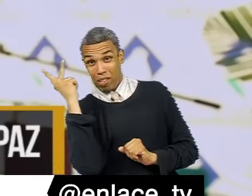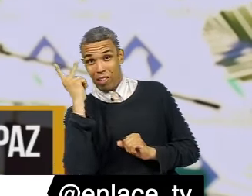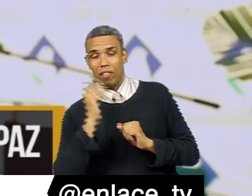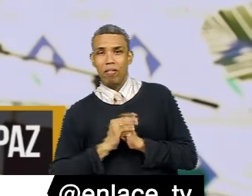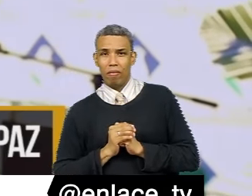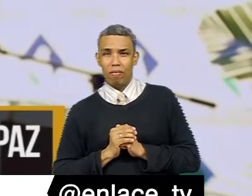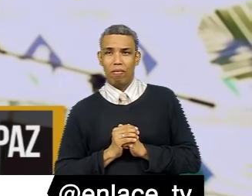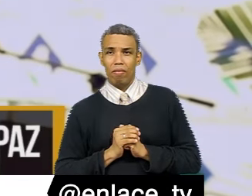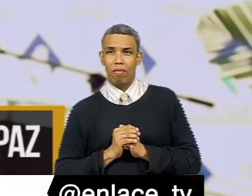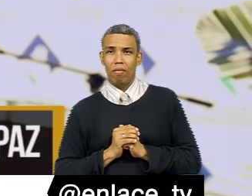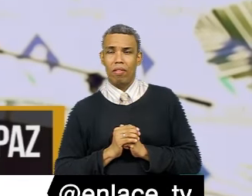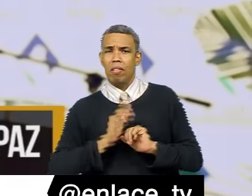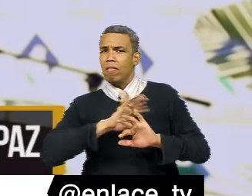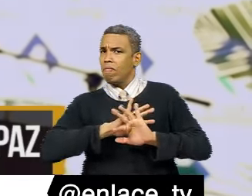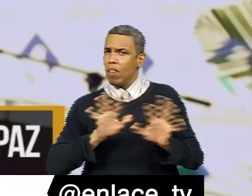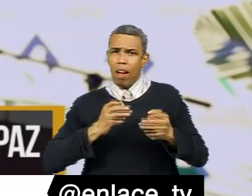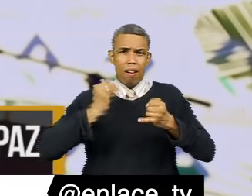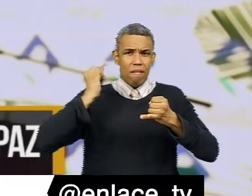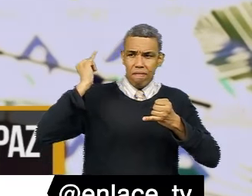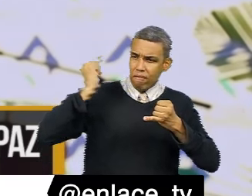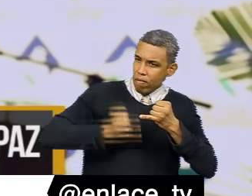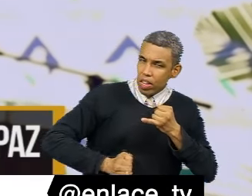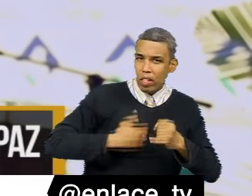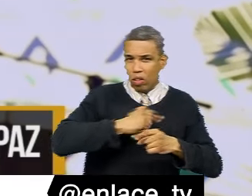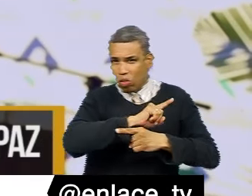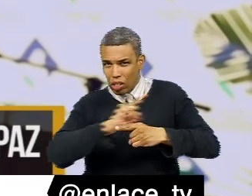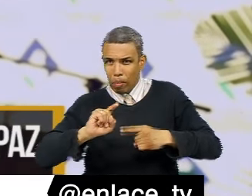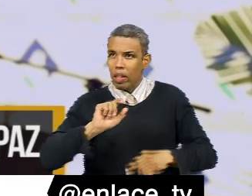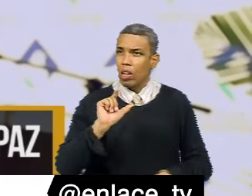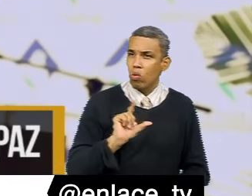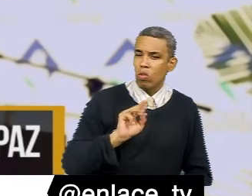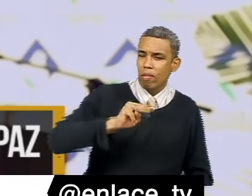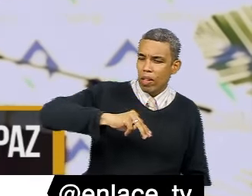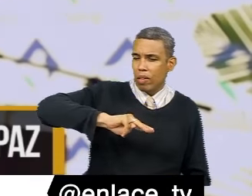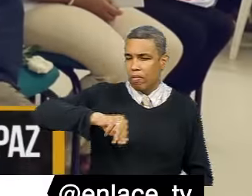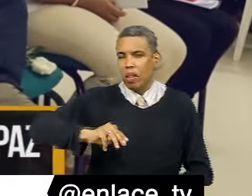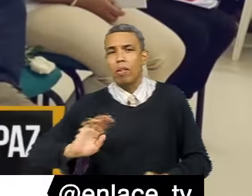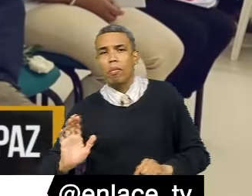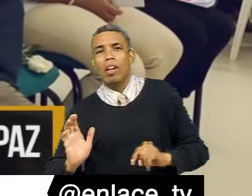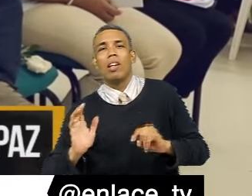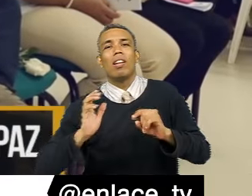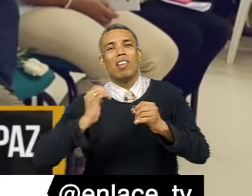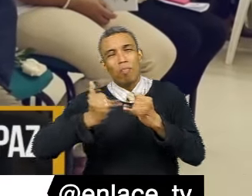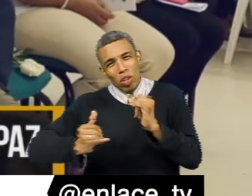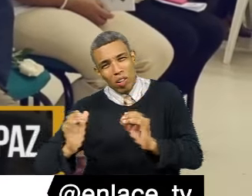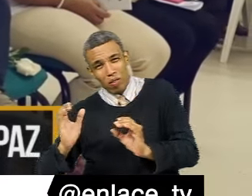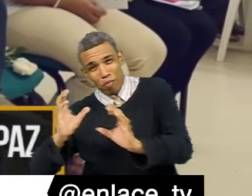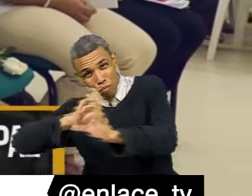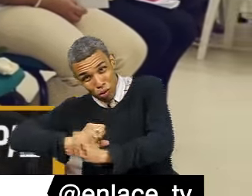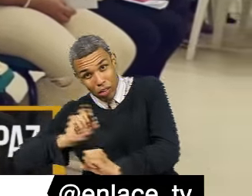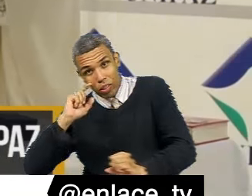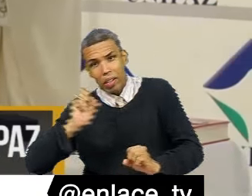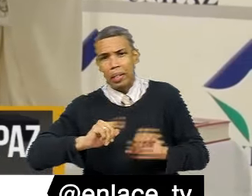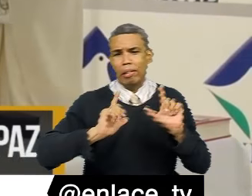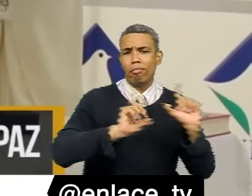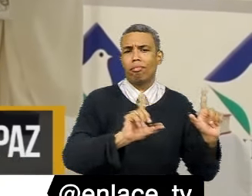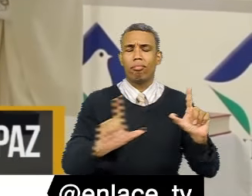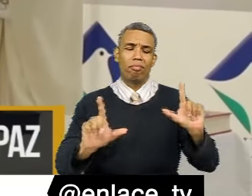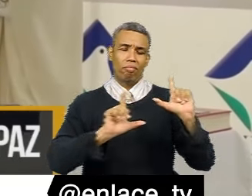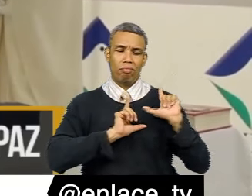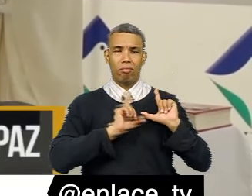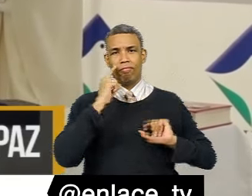actividades de clausura de toda la semana con los grados que se realizarán en las horas de la noche. El viernes se clausurará de manera oficial la programación